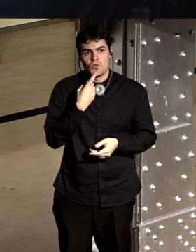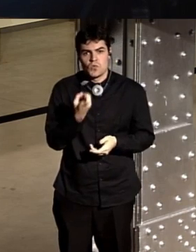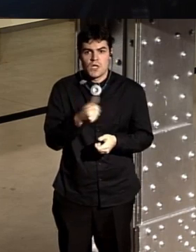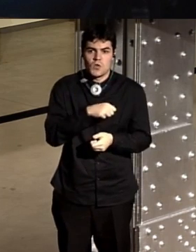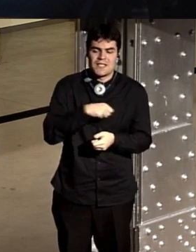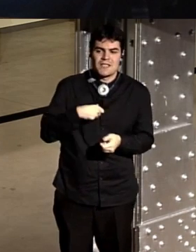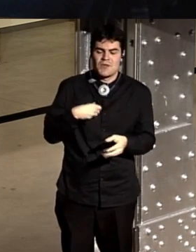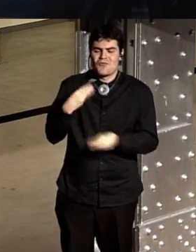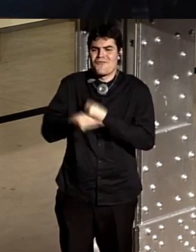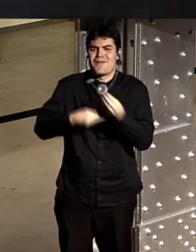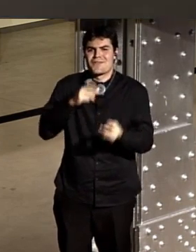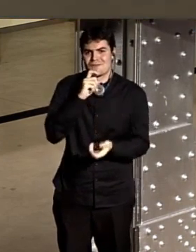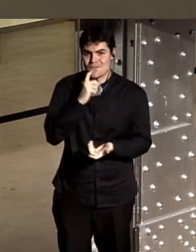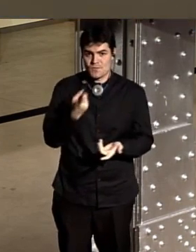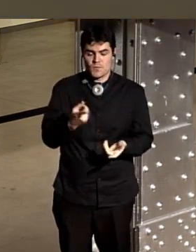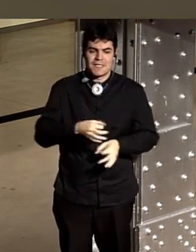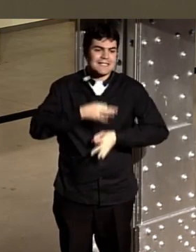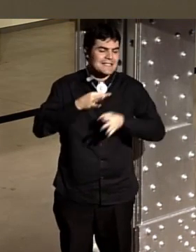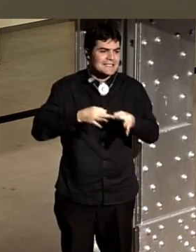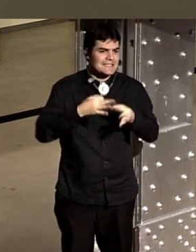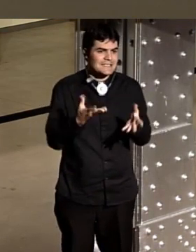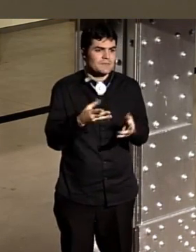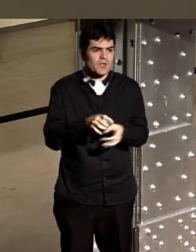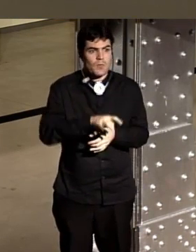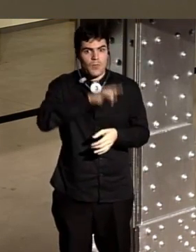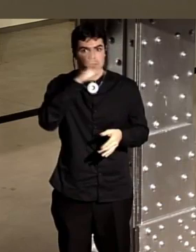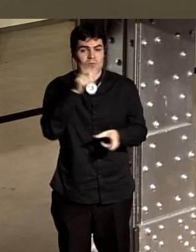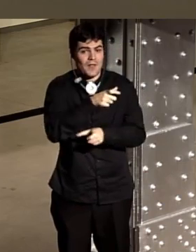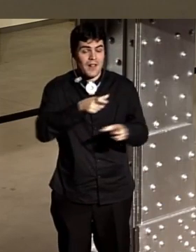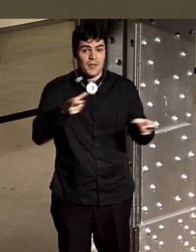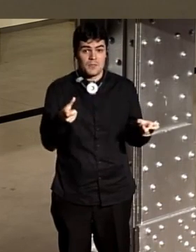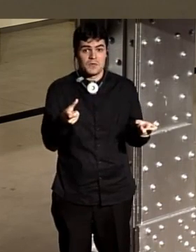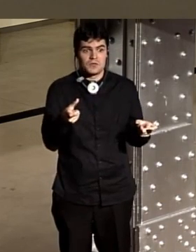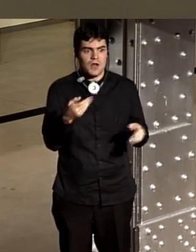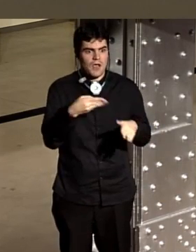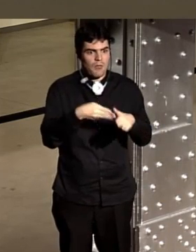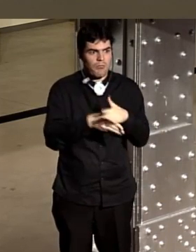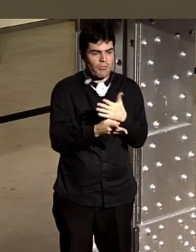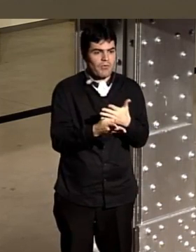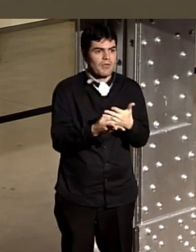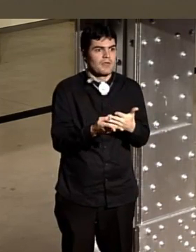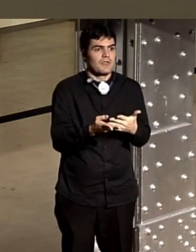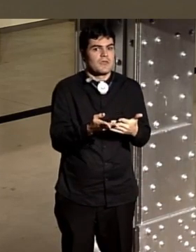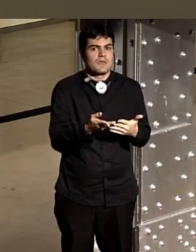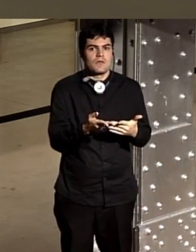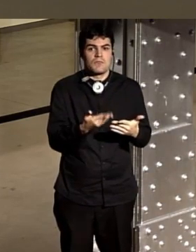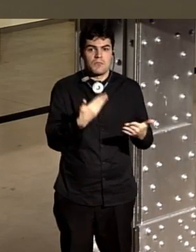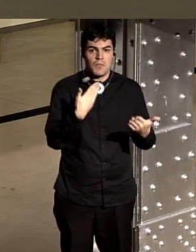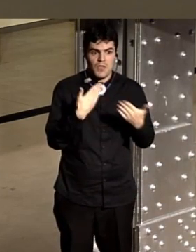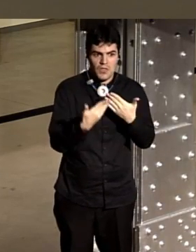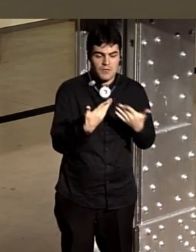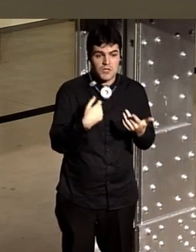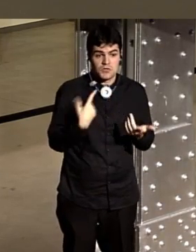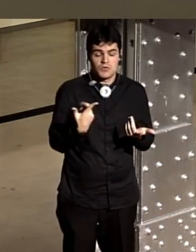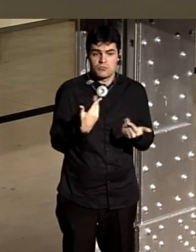íntimas? Bueno, siempre me sorprende cuánto la gente me deja entrar. Como soy